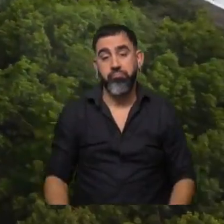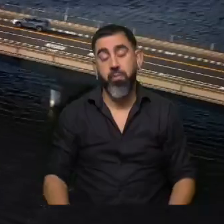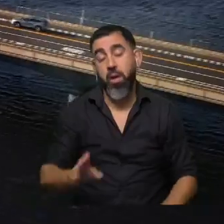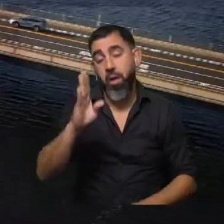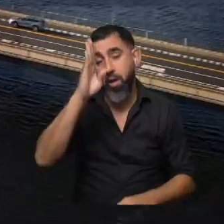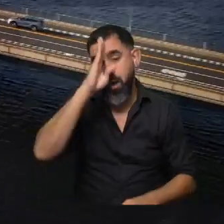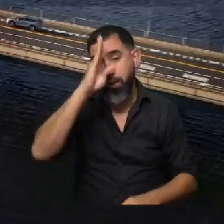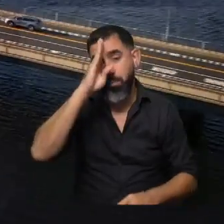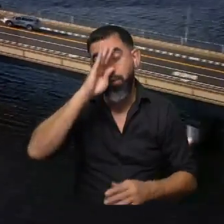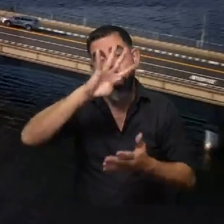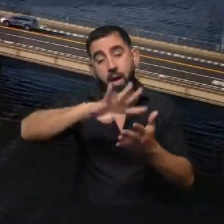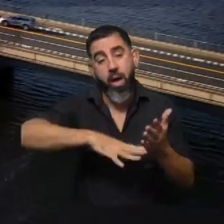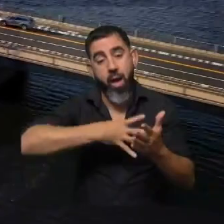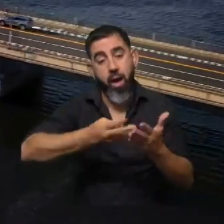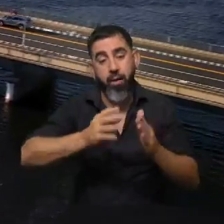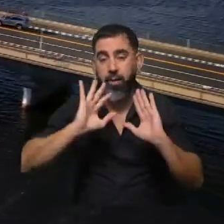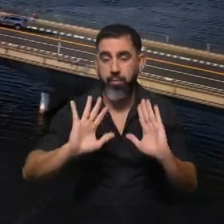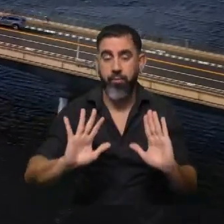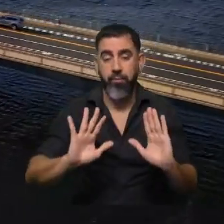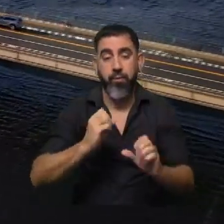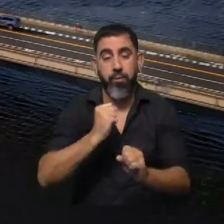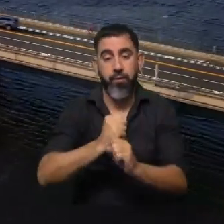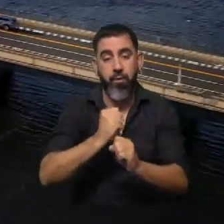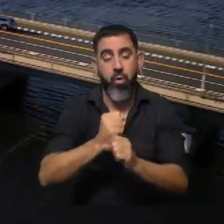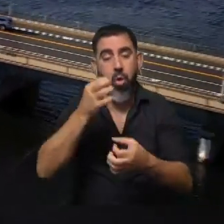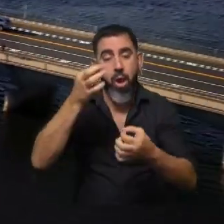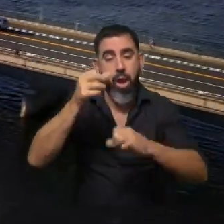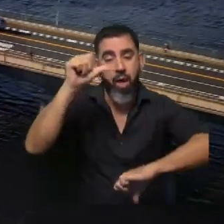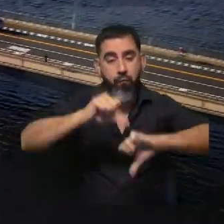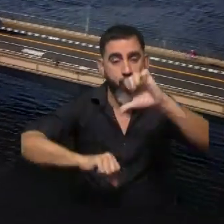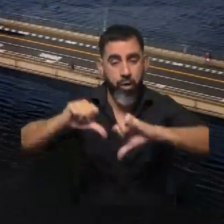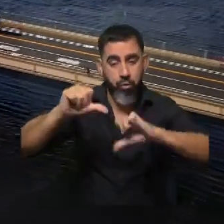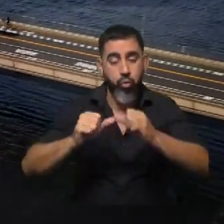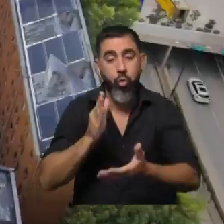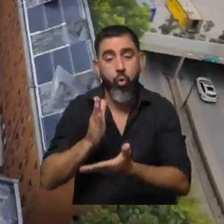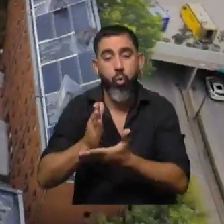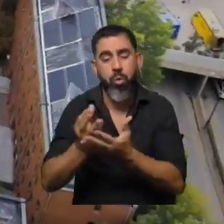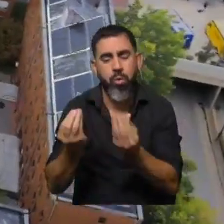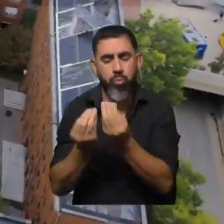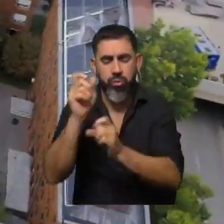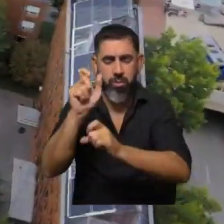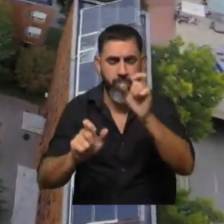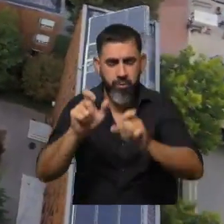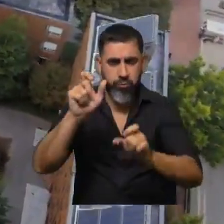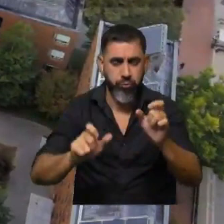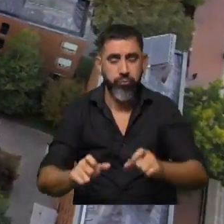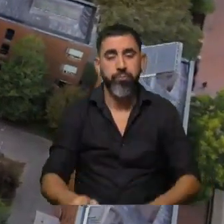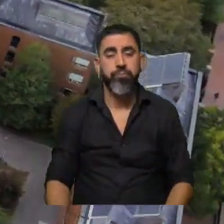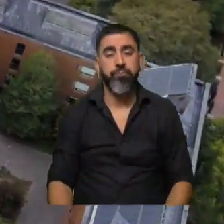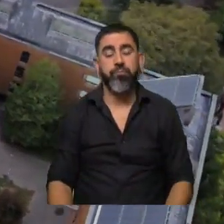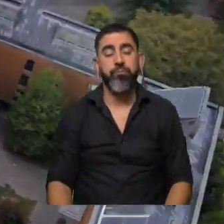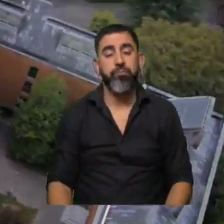aprender a tener un calendario, básicamente. Trabajo con varios laboratorios, colaboro con mucha gente,